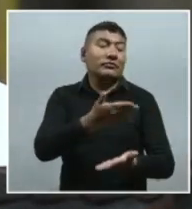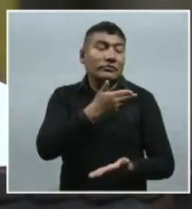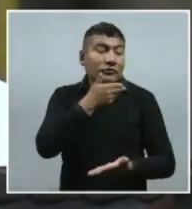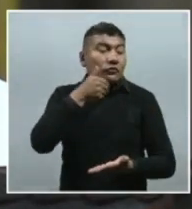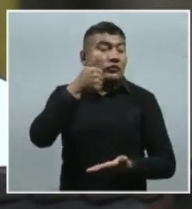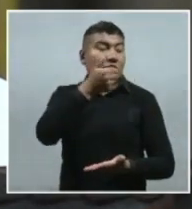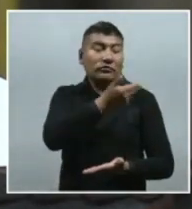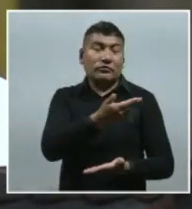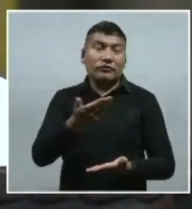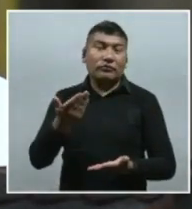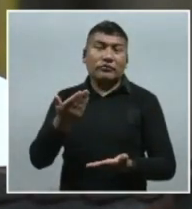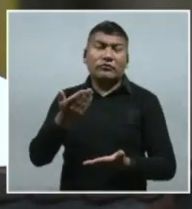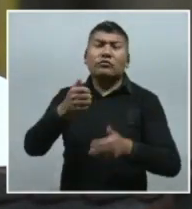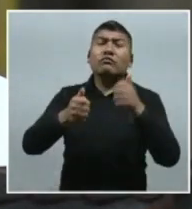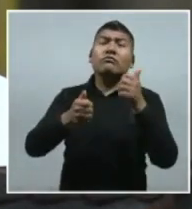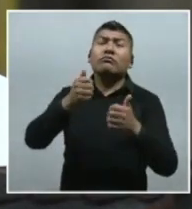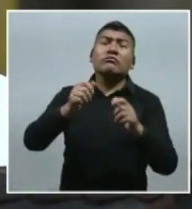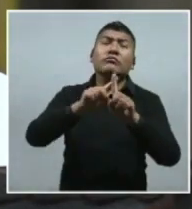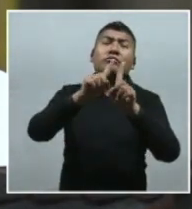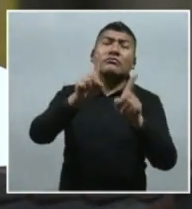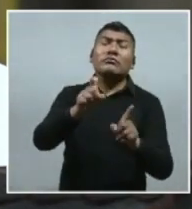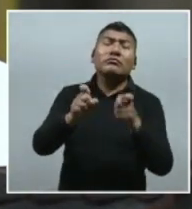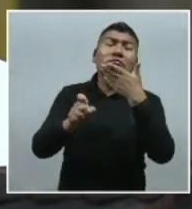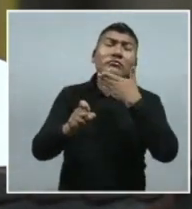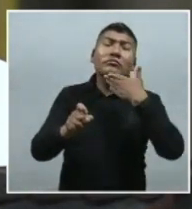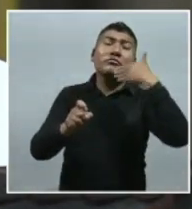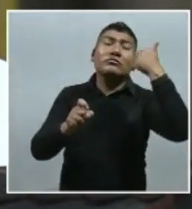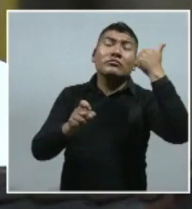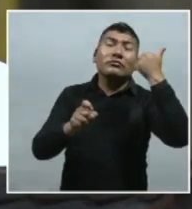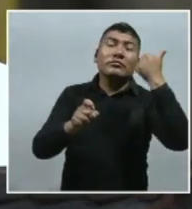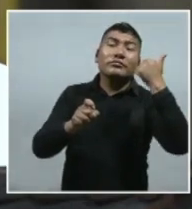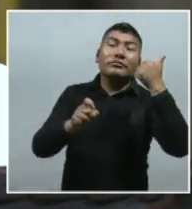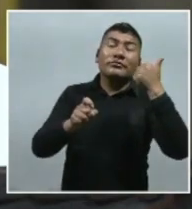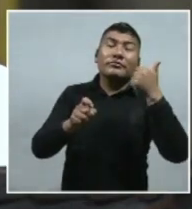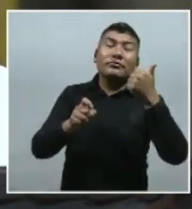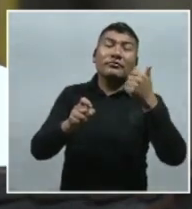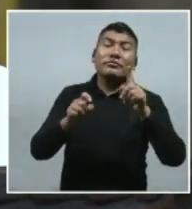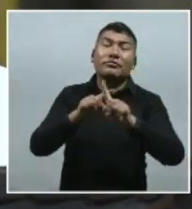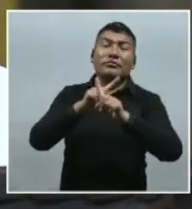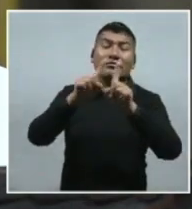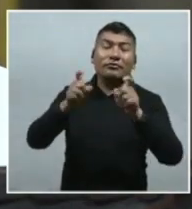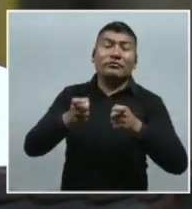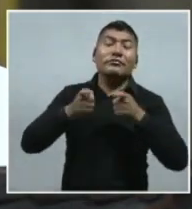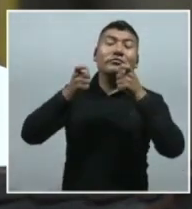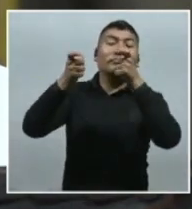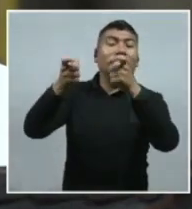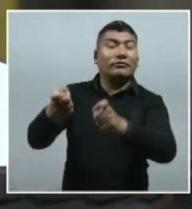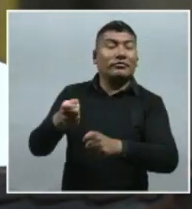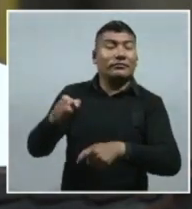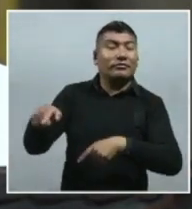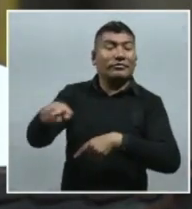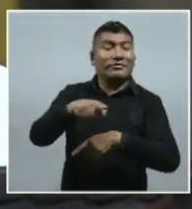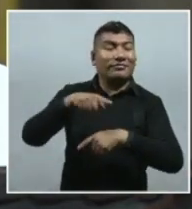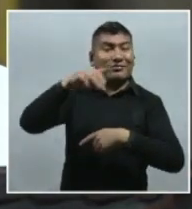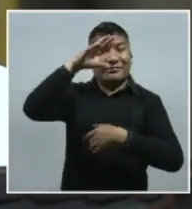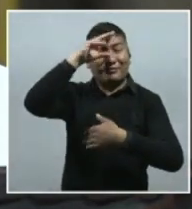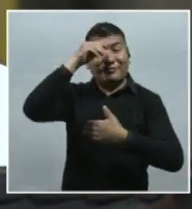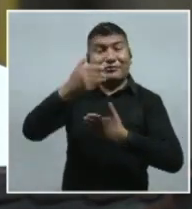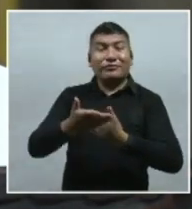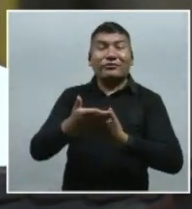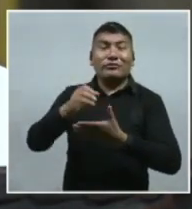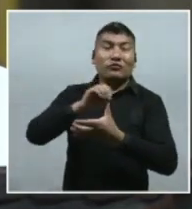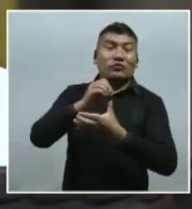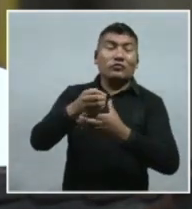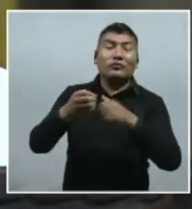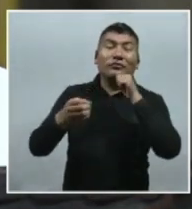mejor que lo puede dar a mi hijo pues le doy a